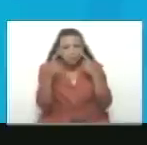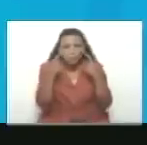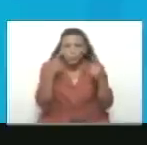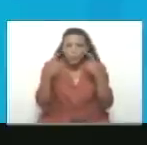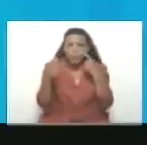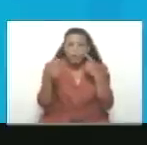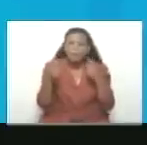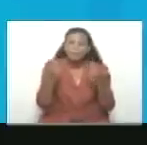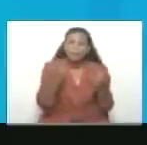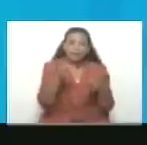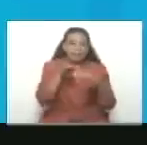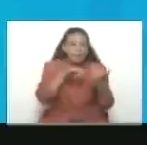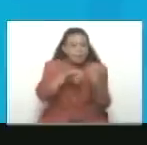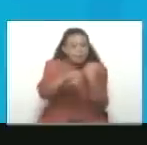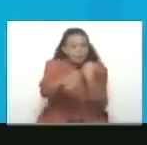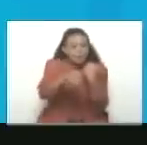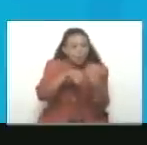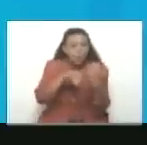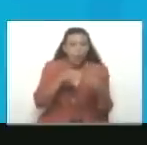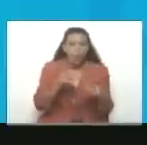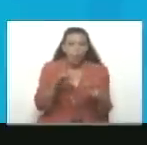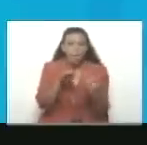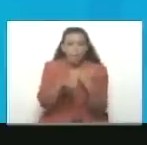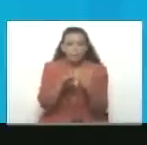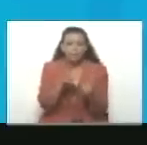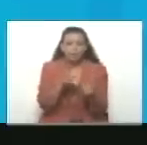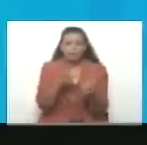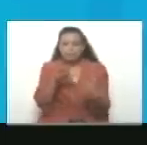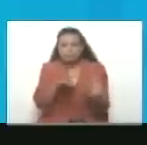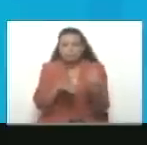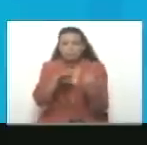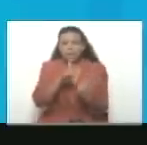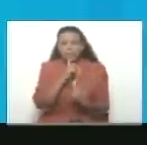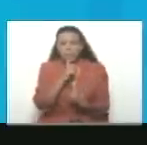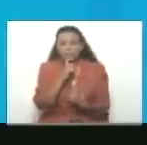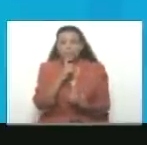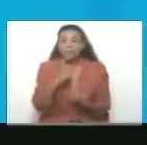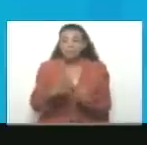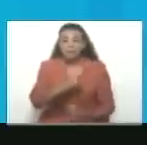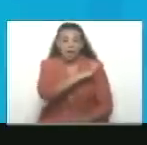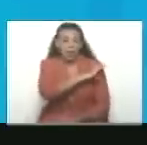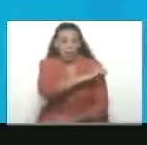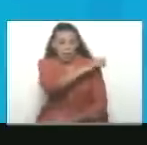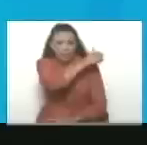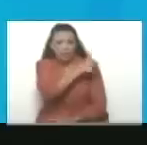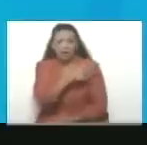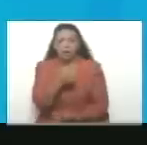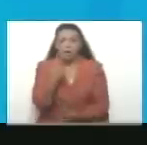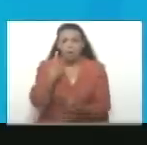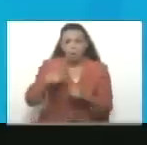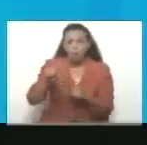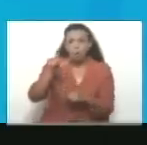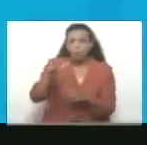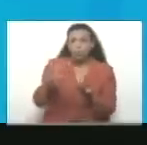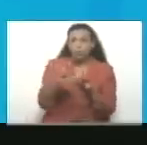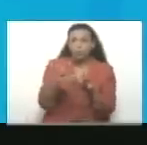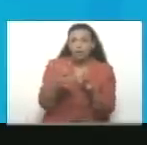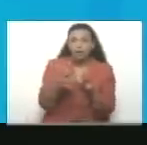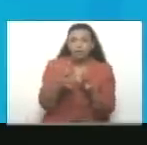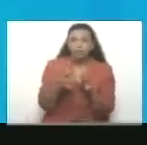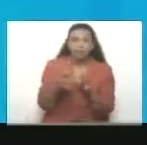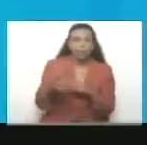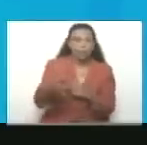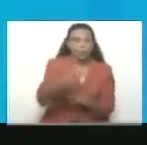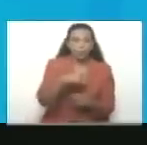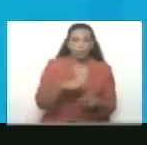escarificado Ya estoy en coordinación perfecta con el general Raúl paredes con ministro chea para la aplicación de